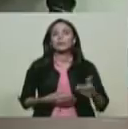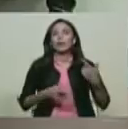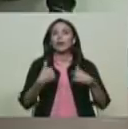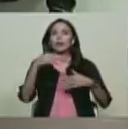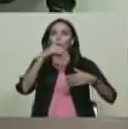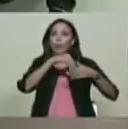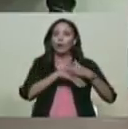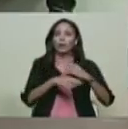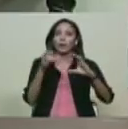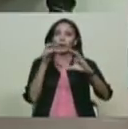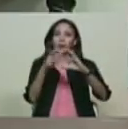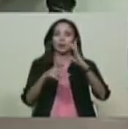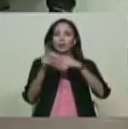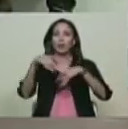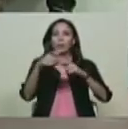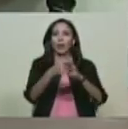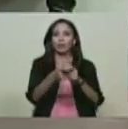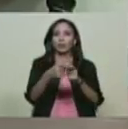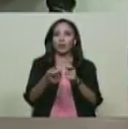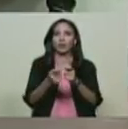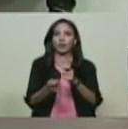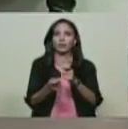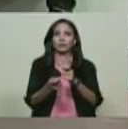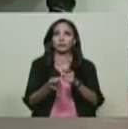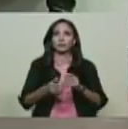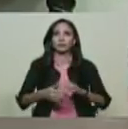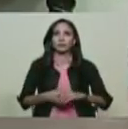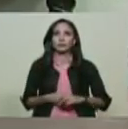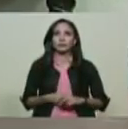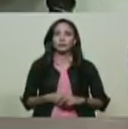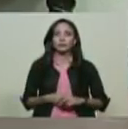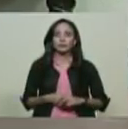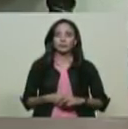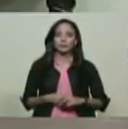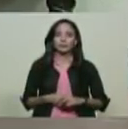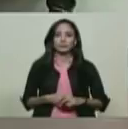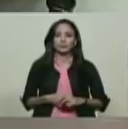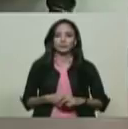cestatique. Correcto. Igualmente,